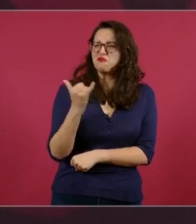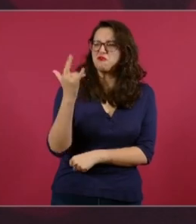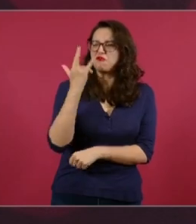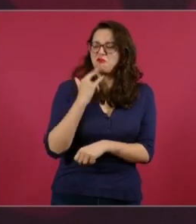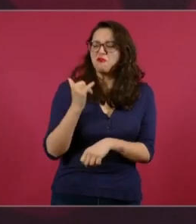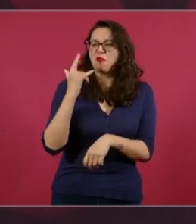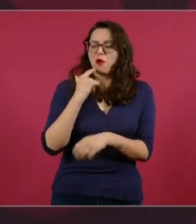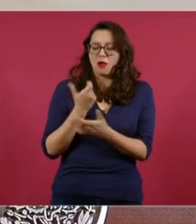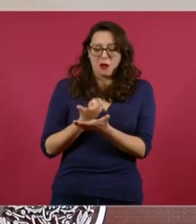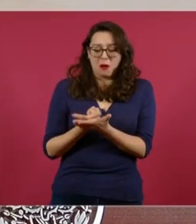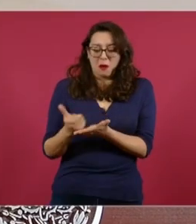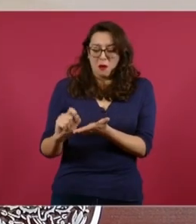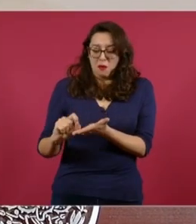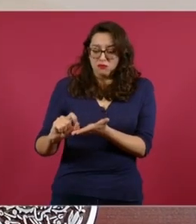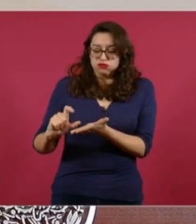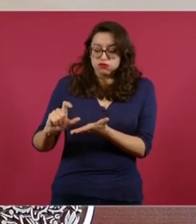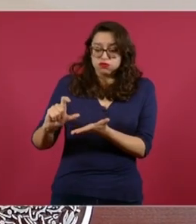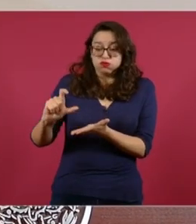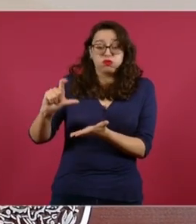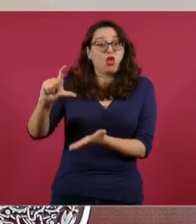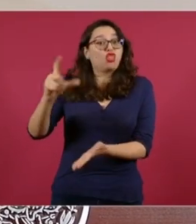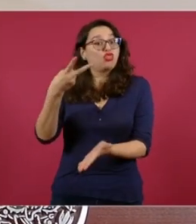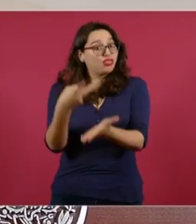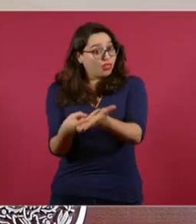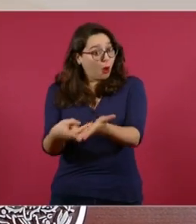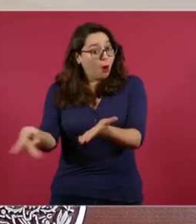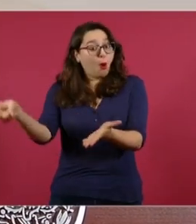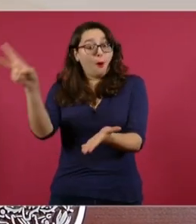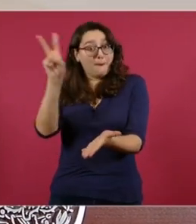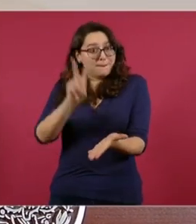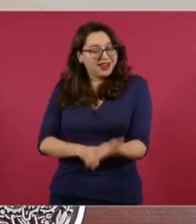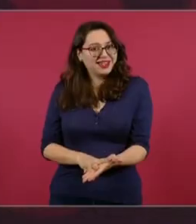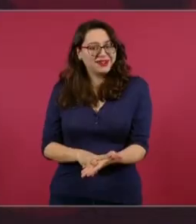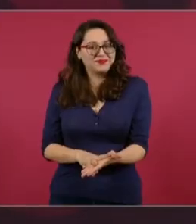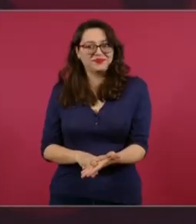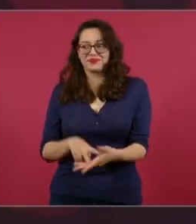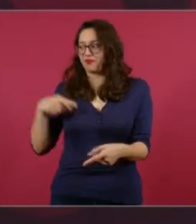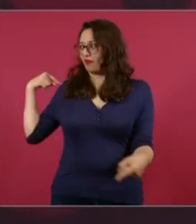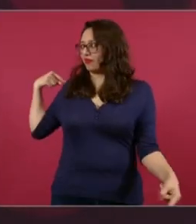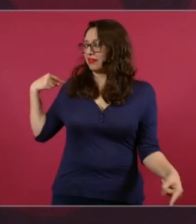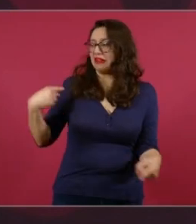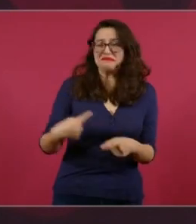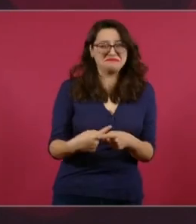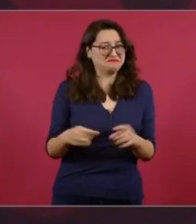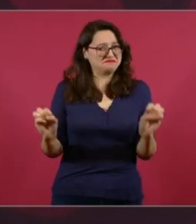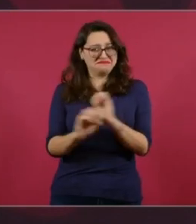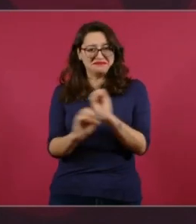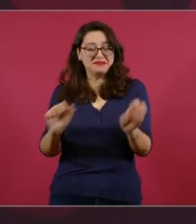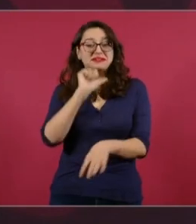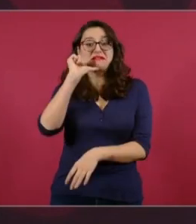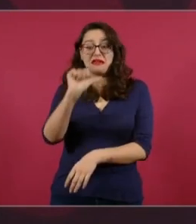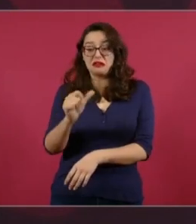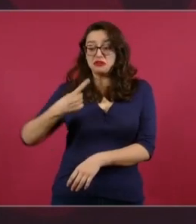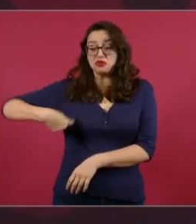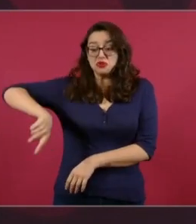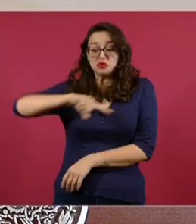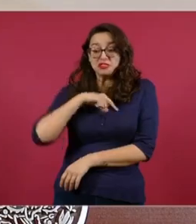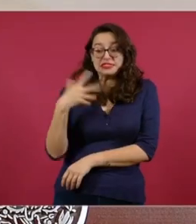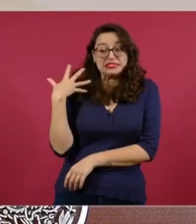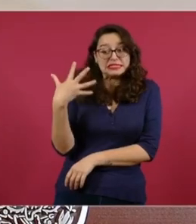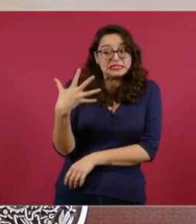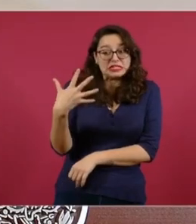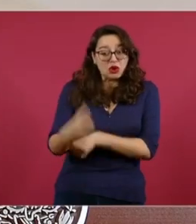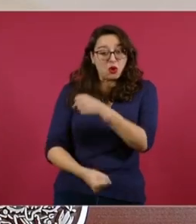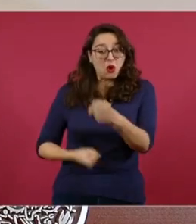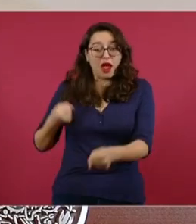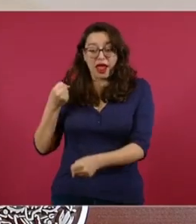en términos reales el salario, como no se veía en 40 años,